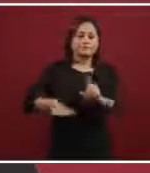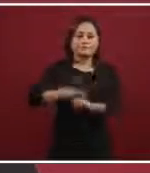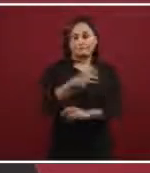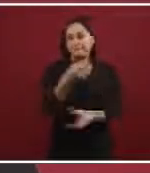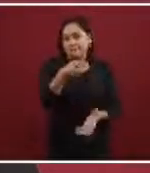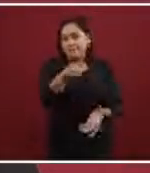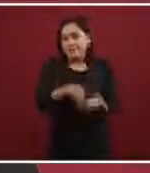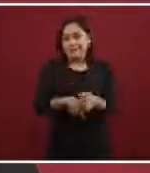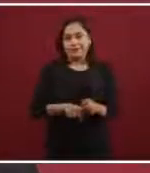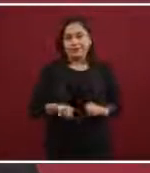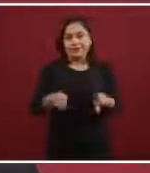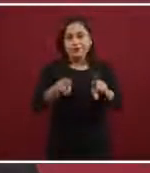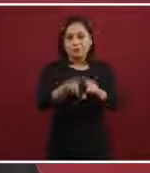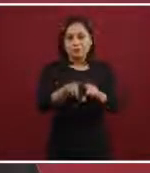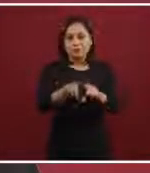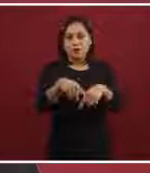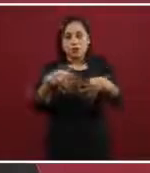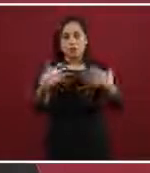interesante